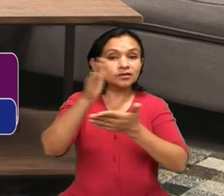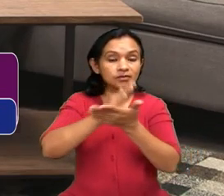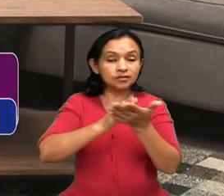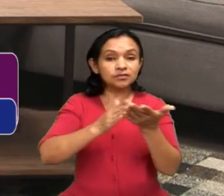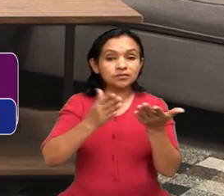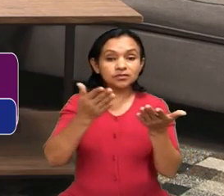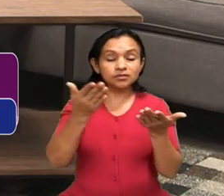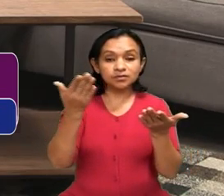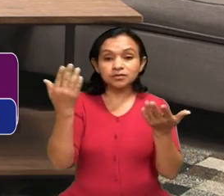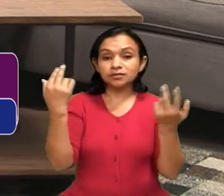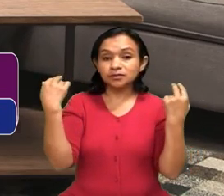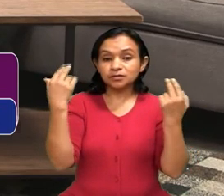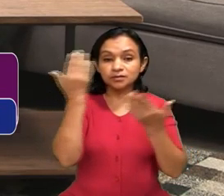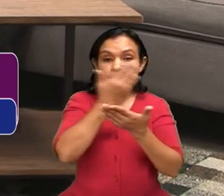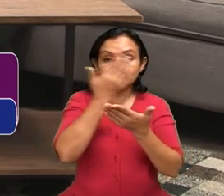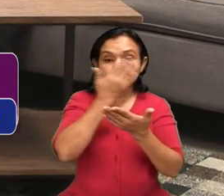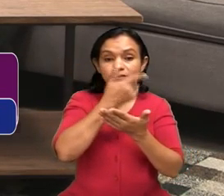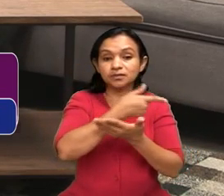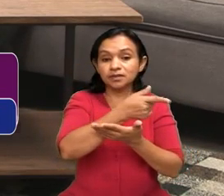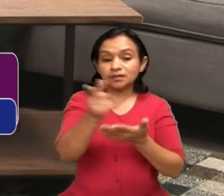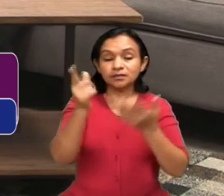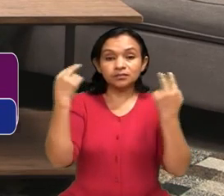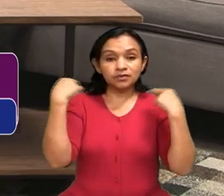la Cruzada Nacional de Alfabetización,